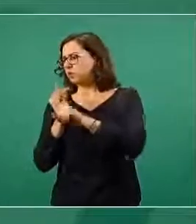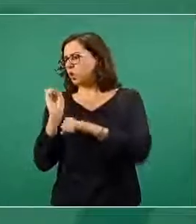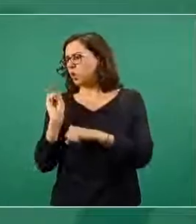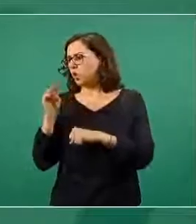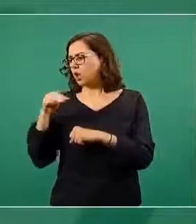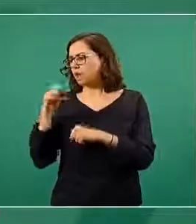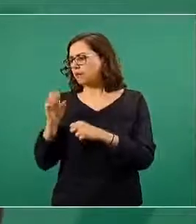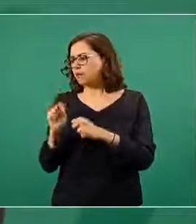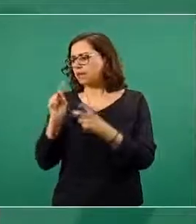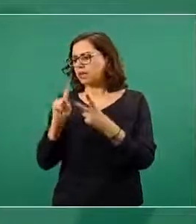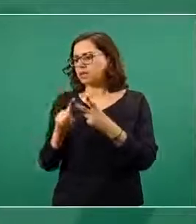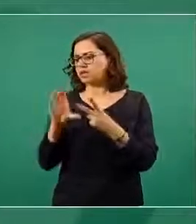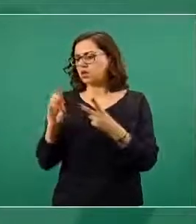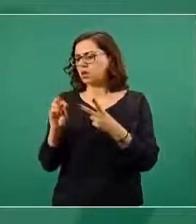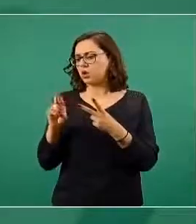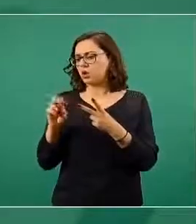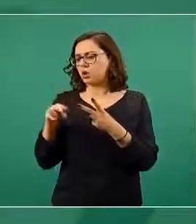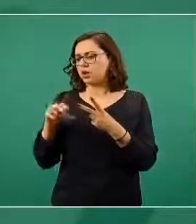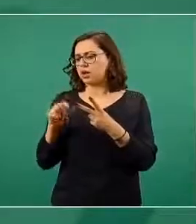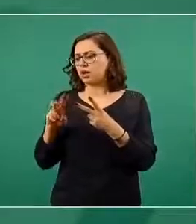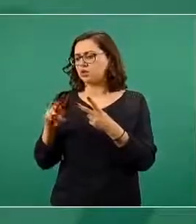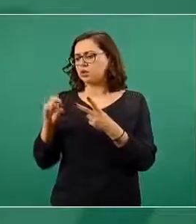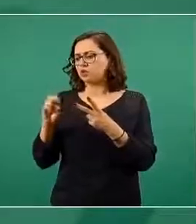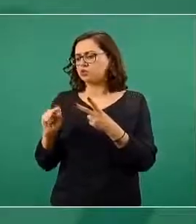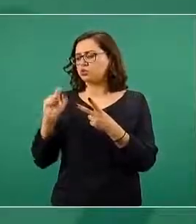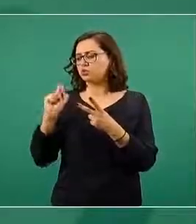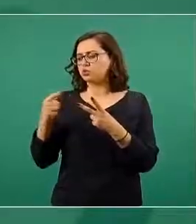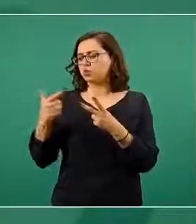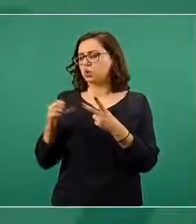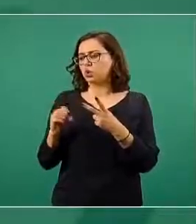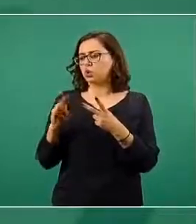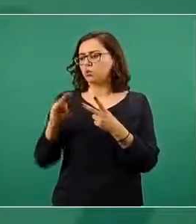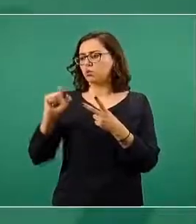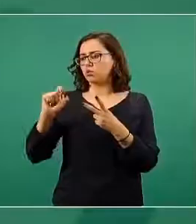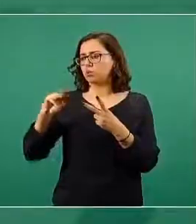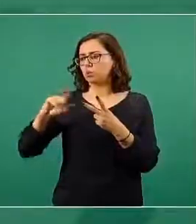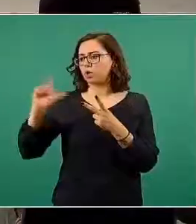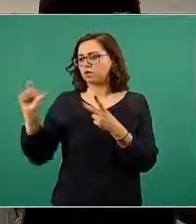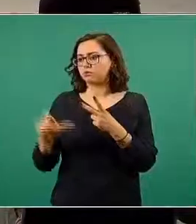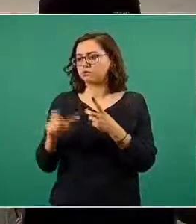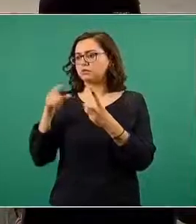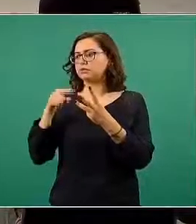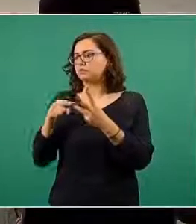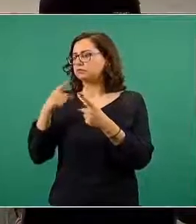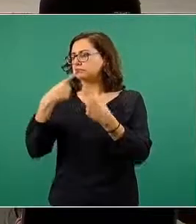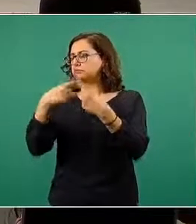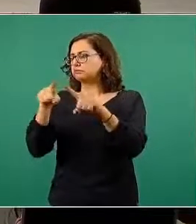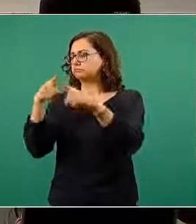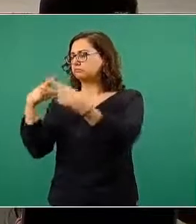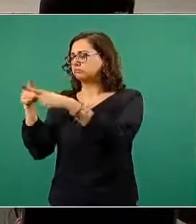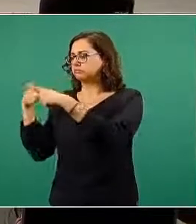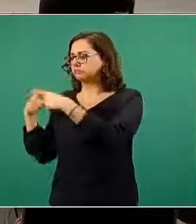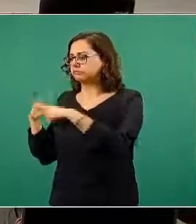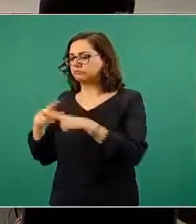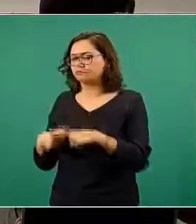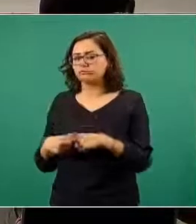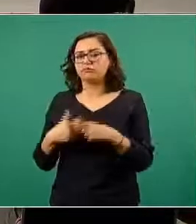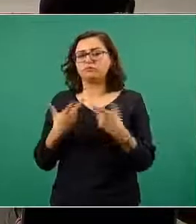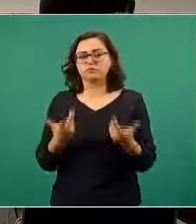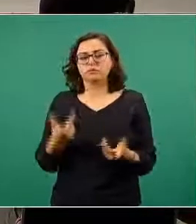Salud, coronavirus.gov.mx, etcétera, porque hemos lamentablemente visto